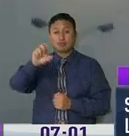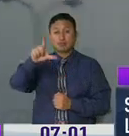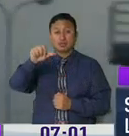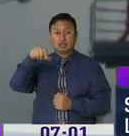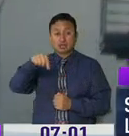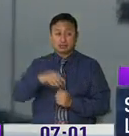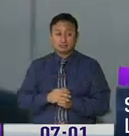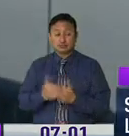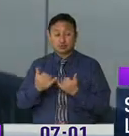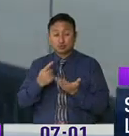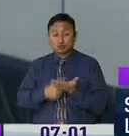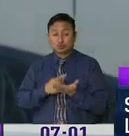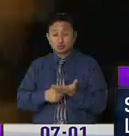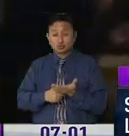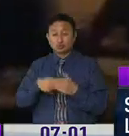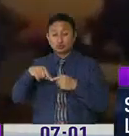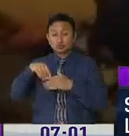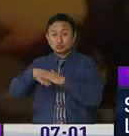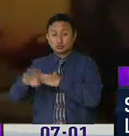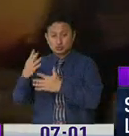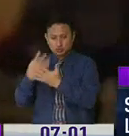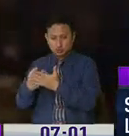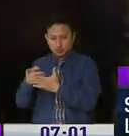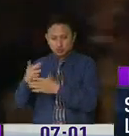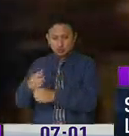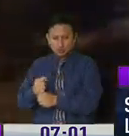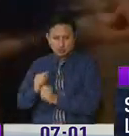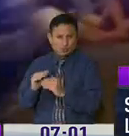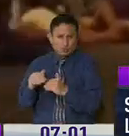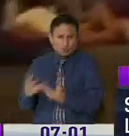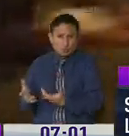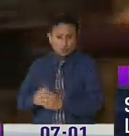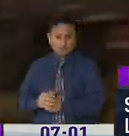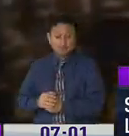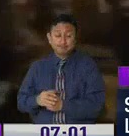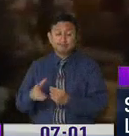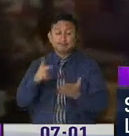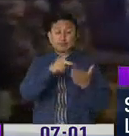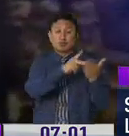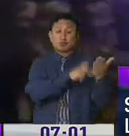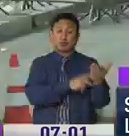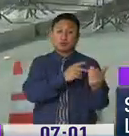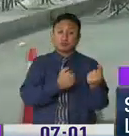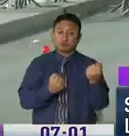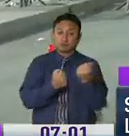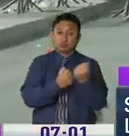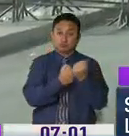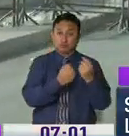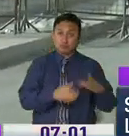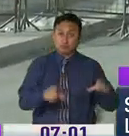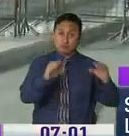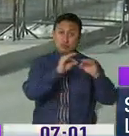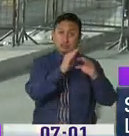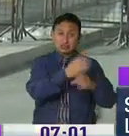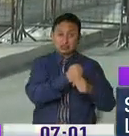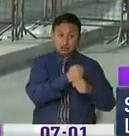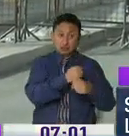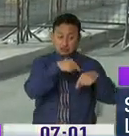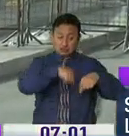y las cárceles. Además, informó que se aprobó un proyecto para reforzar la seguridad en los puntos específicos del Ecuador.